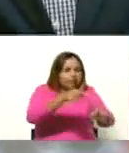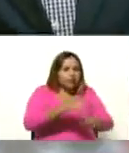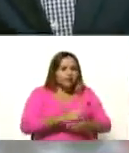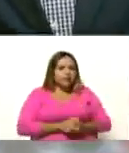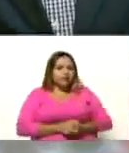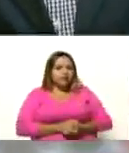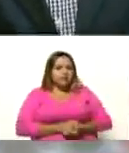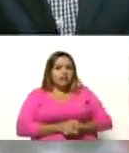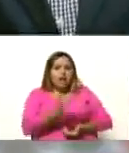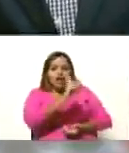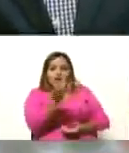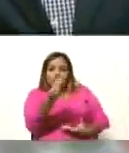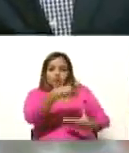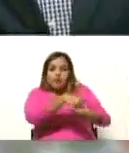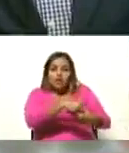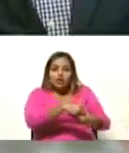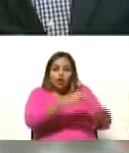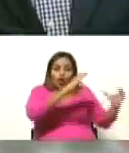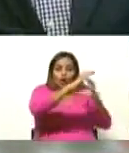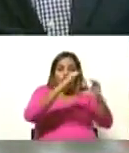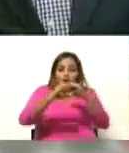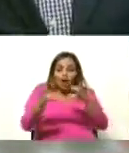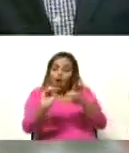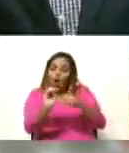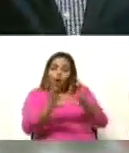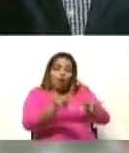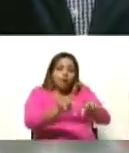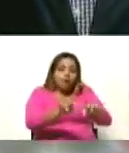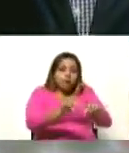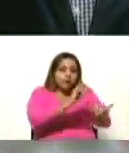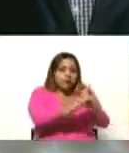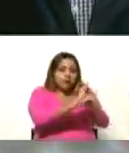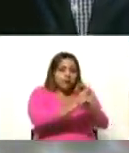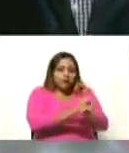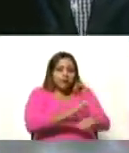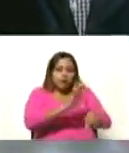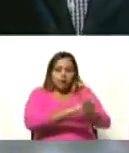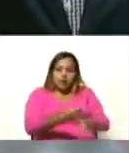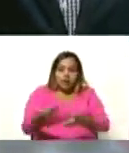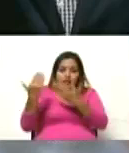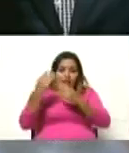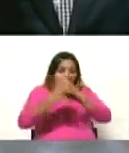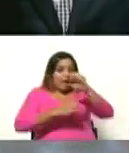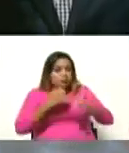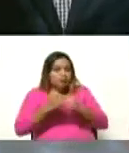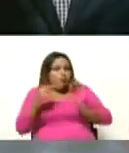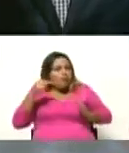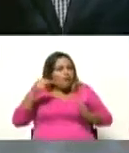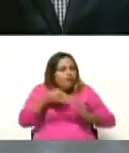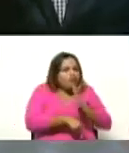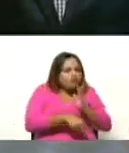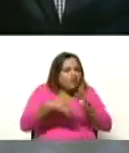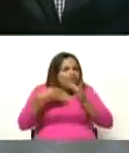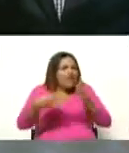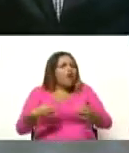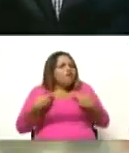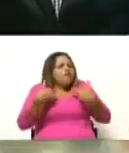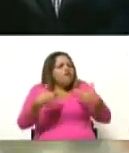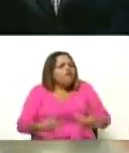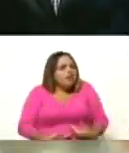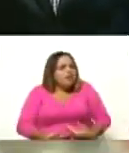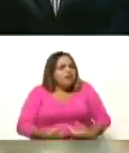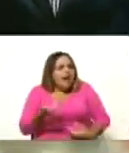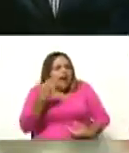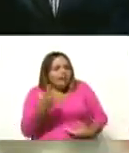no mediatizado, no digitalizado. No programado. Porque estas emociones son profundas, son humanas, se